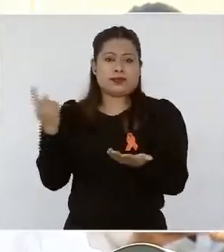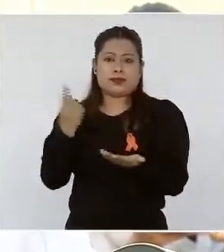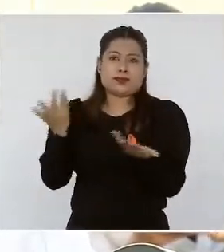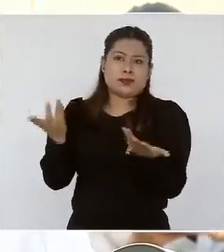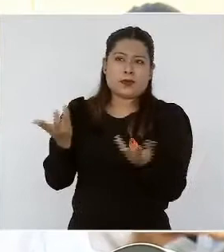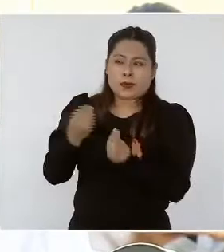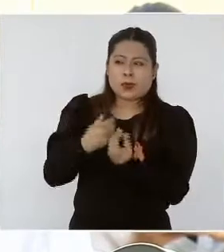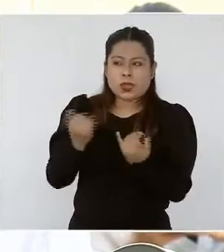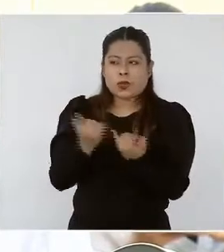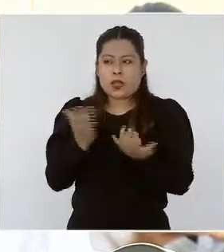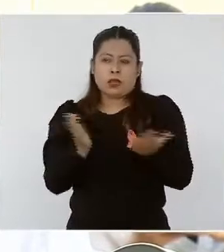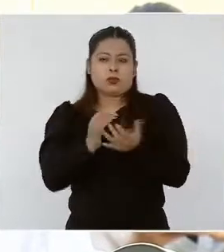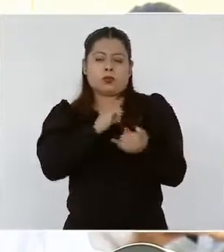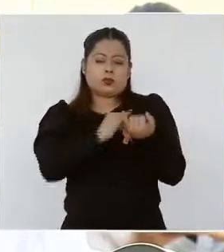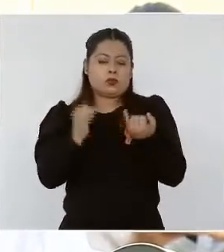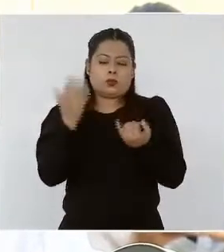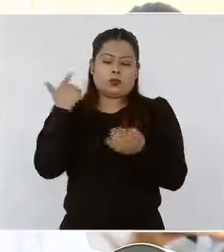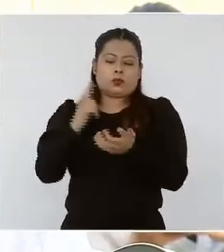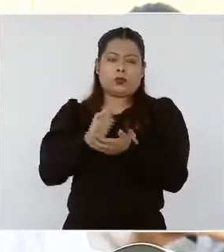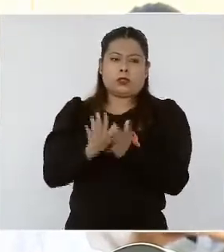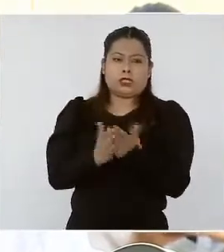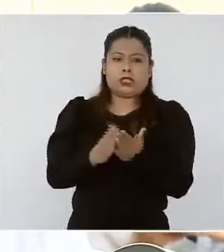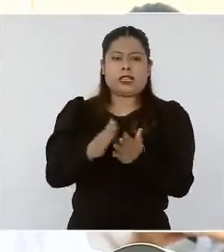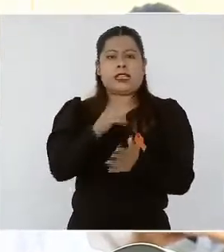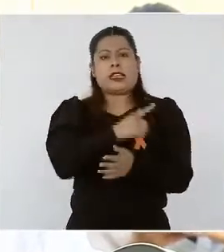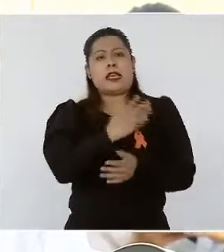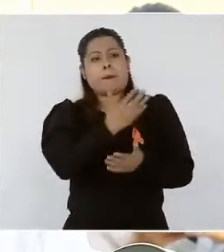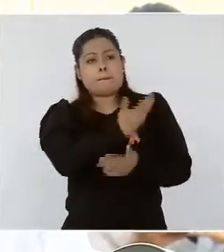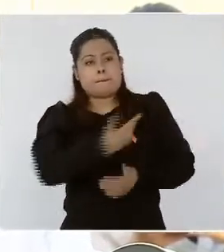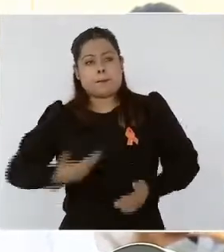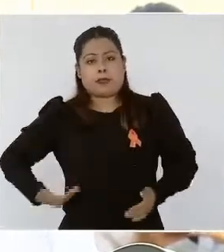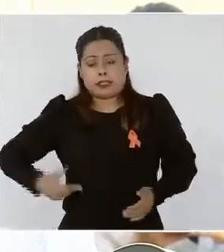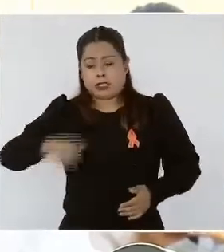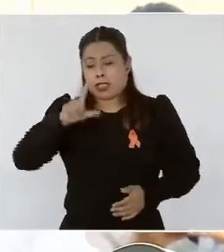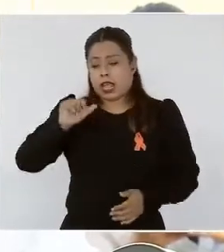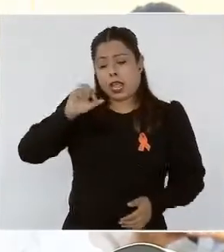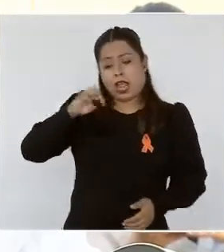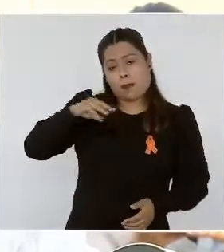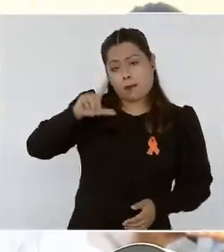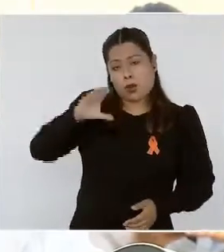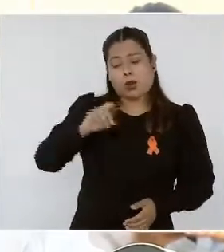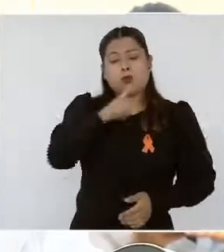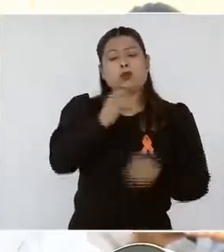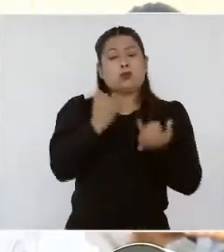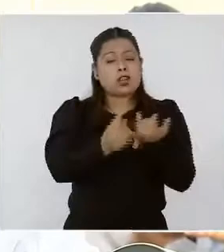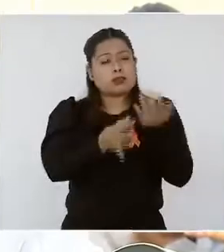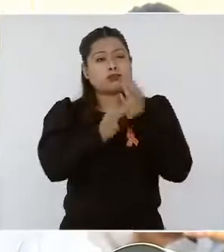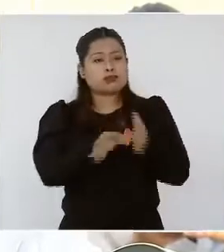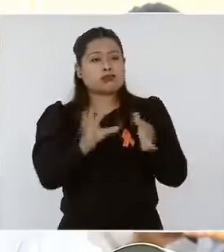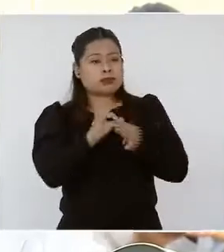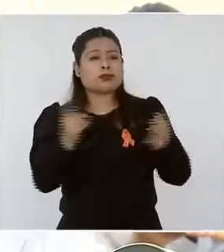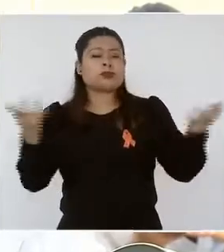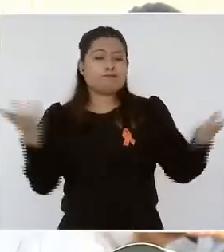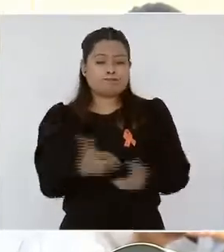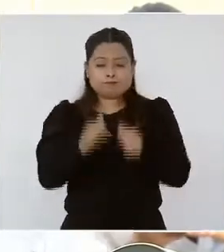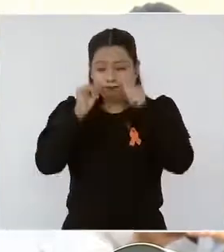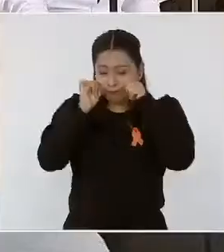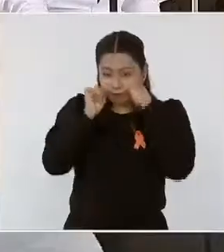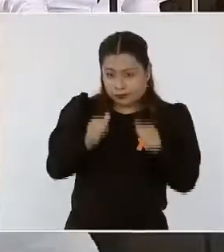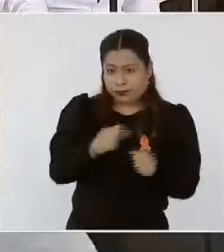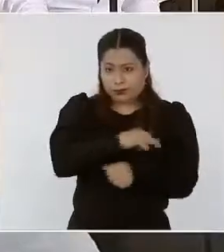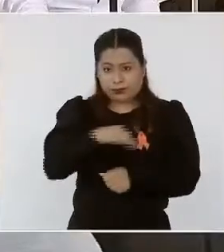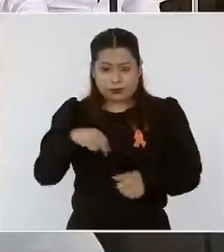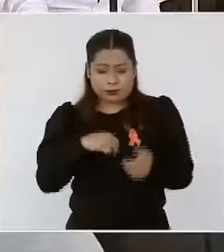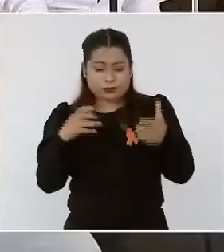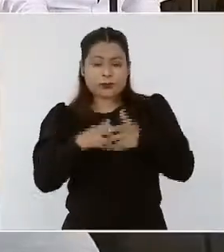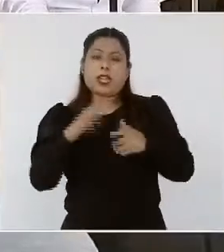que me ha conmovido mucho es el último libro del presidente López Obrador, en realidad, porque trata de eso también, de estar al pendiente de nosotros